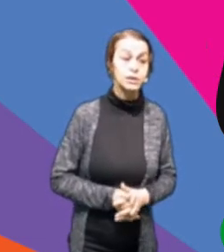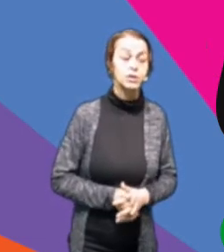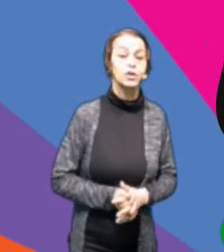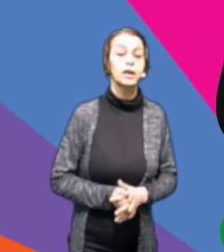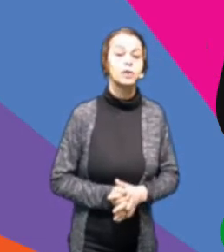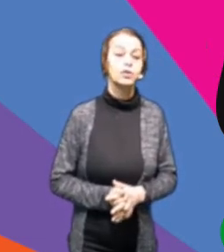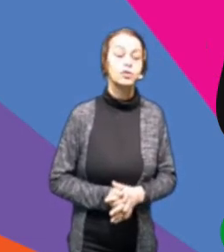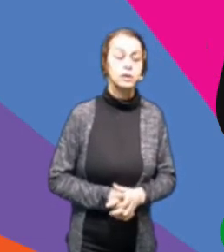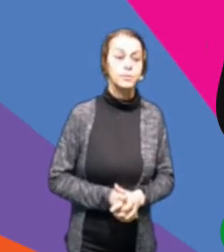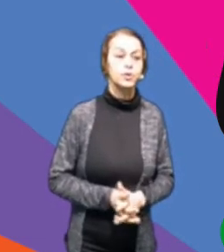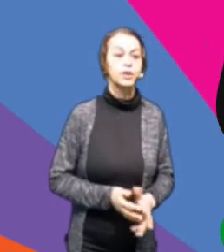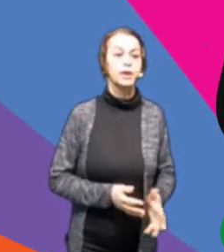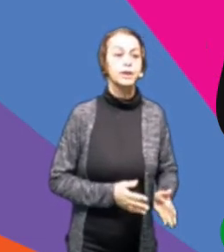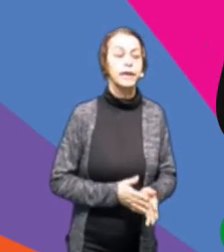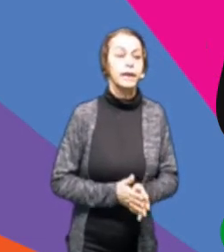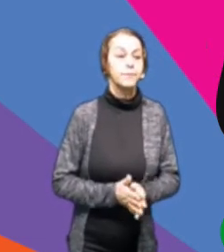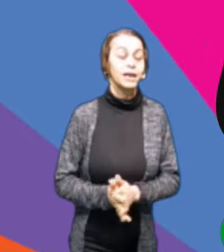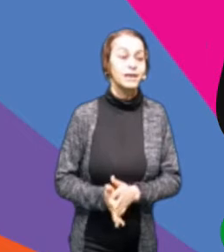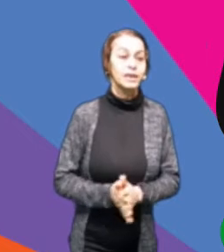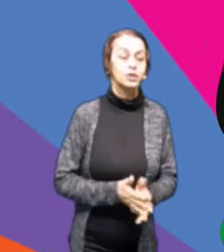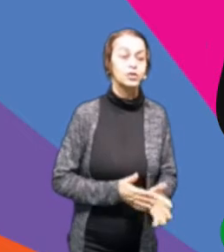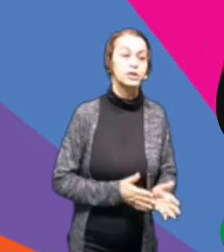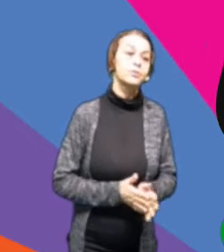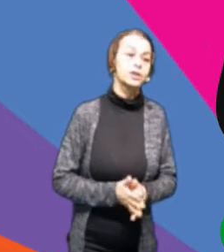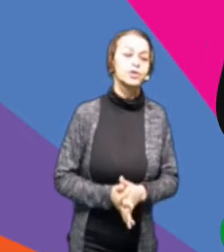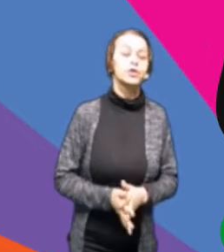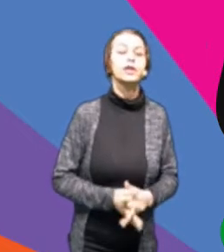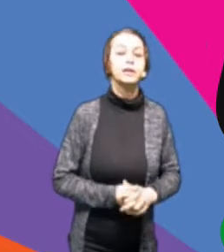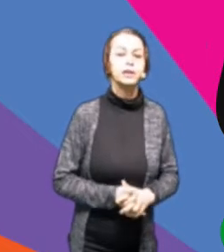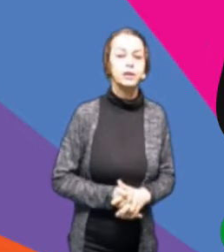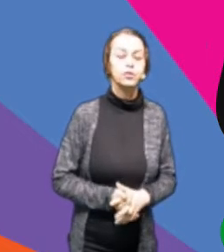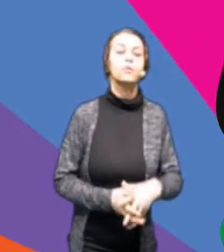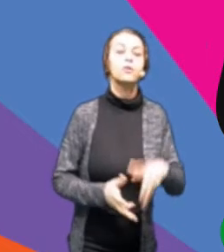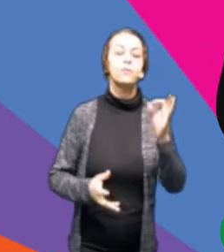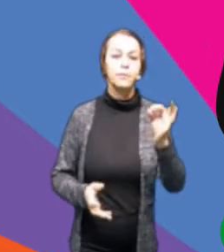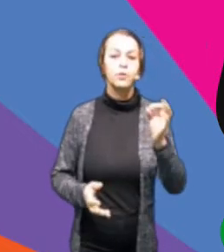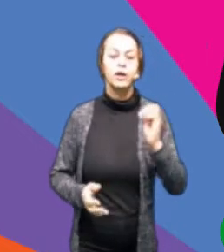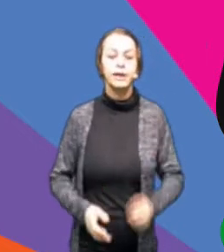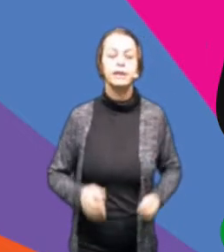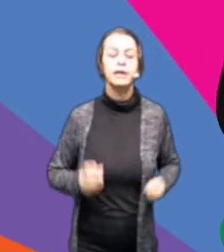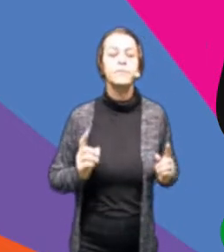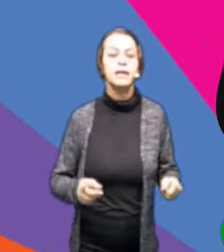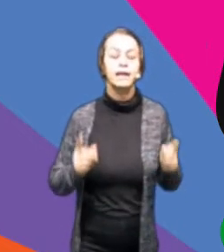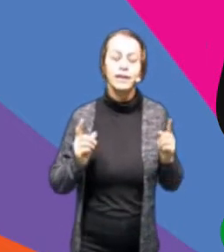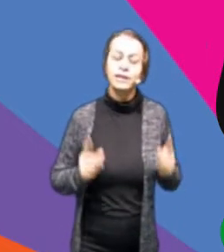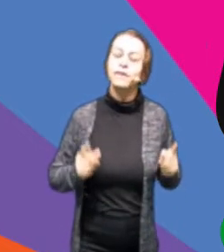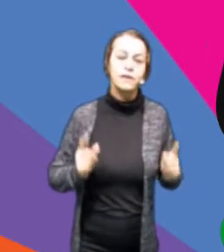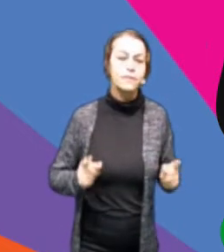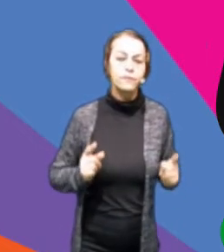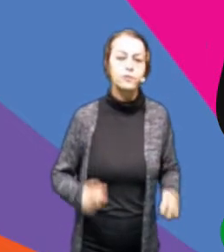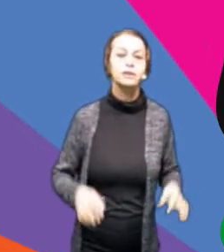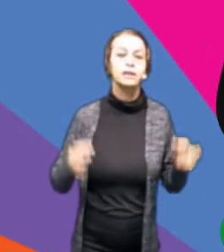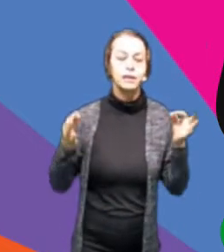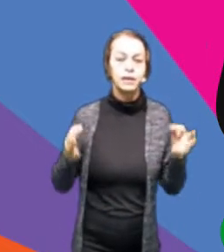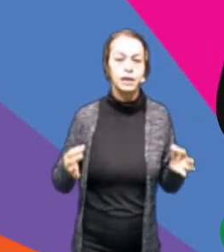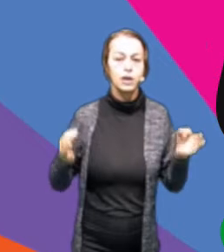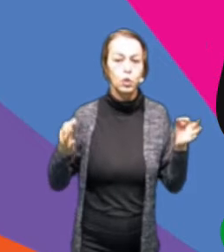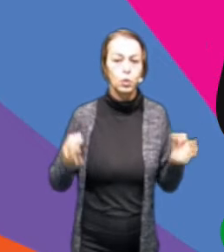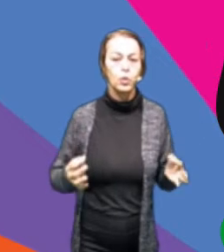padeciendo todos tipos de maltratos, y por eso hoy entre todos volvemos a gritar bien fuerte